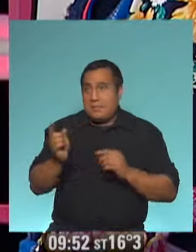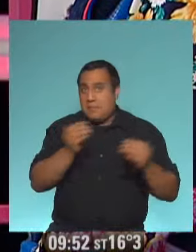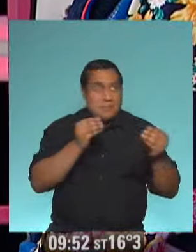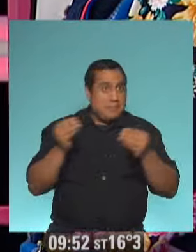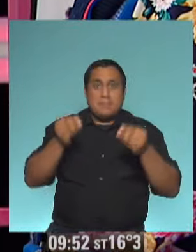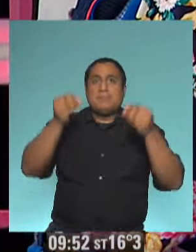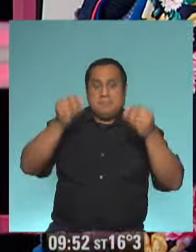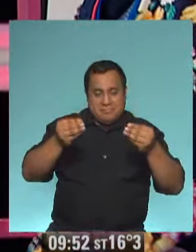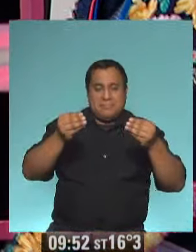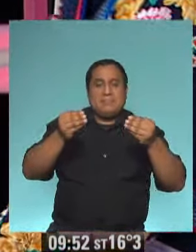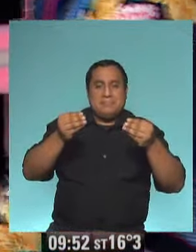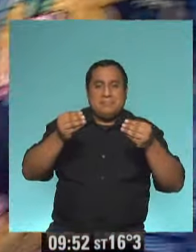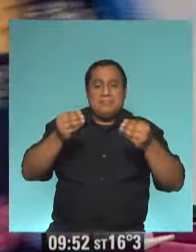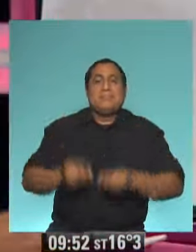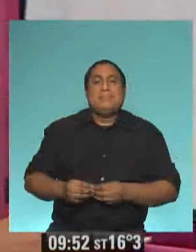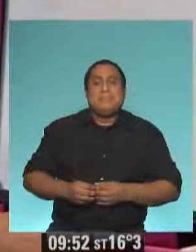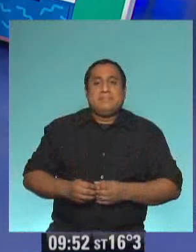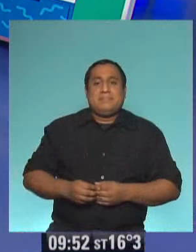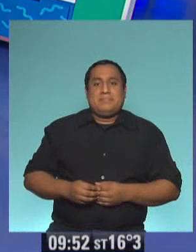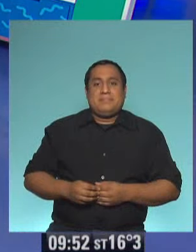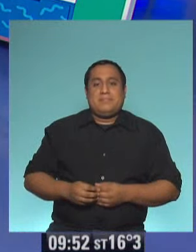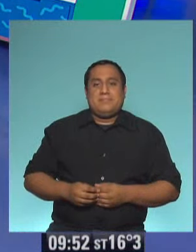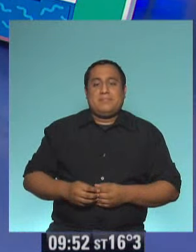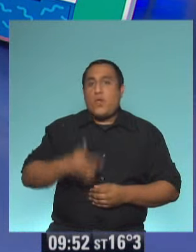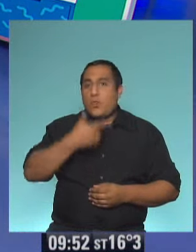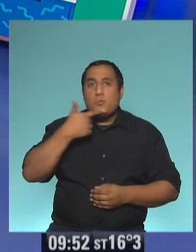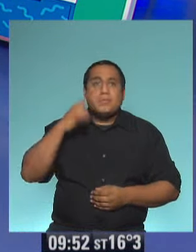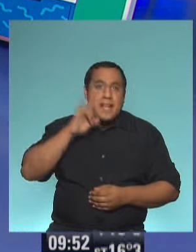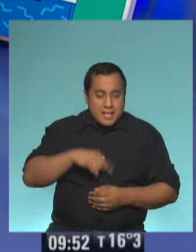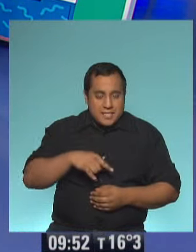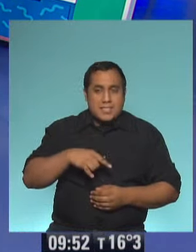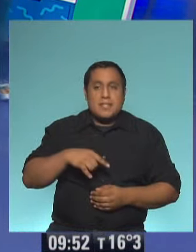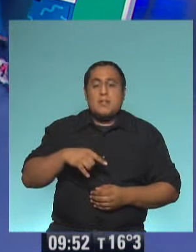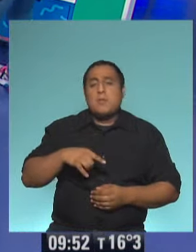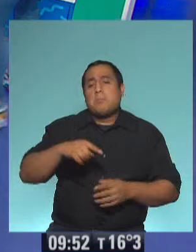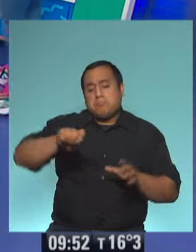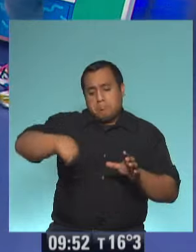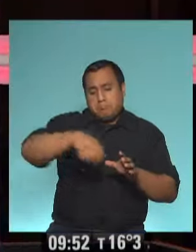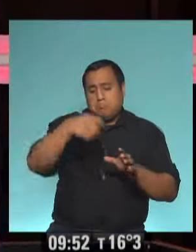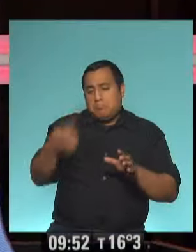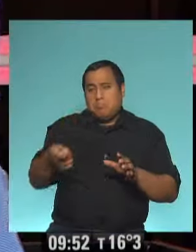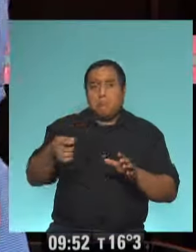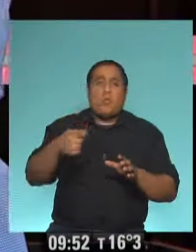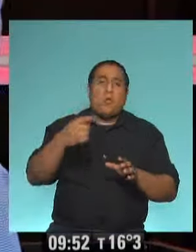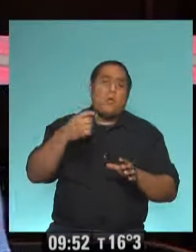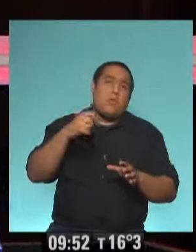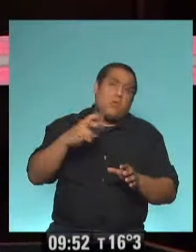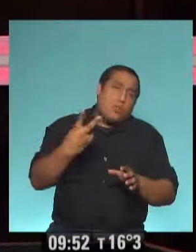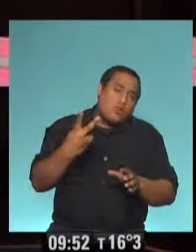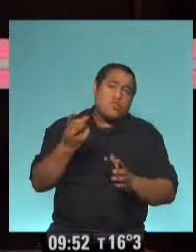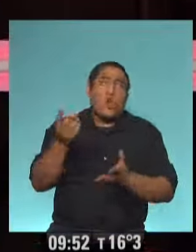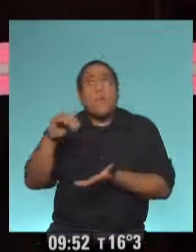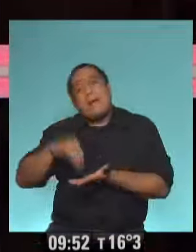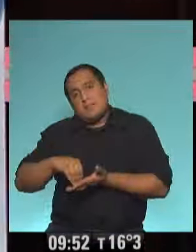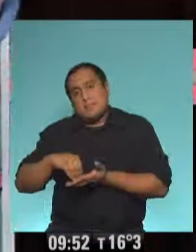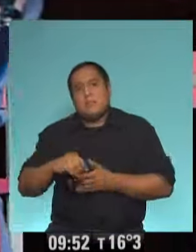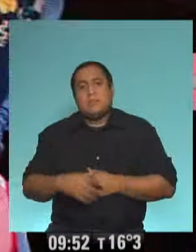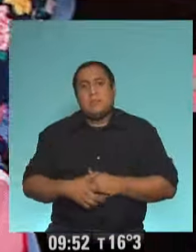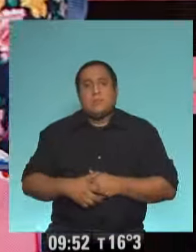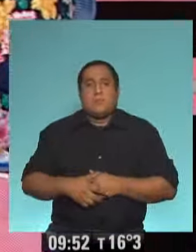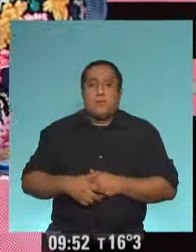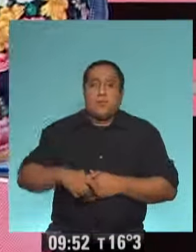acá. Dulce de leche. A las tres. Dulce de leche. Dos cucharadas o más. Perfecto. Ahí está. Una cucharada así dulce de leche. Así, mira. Una cucharada así dulce de